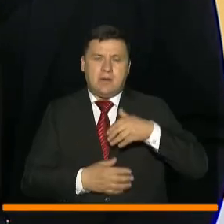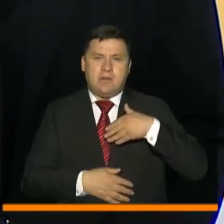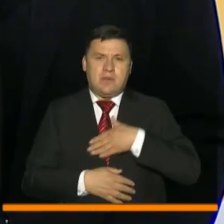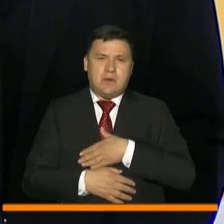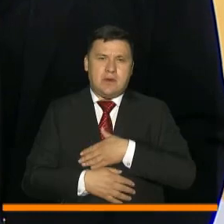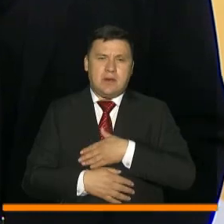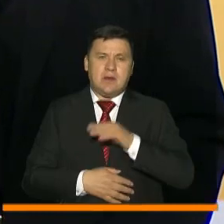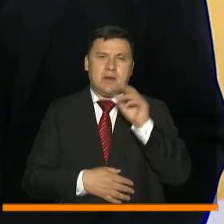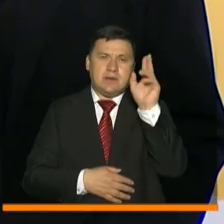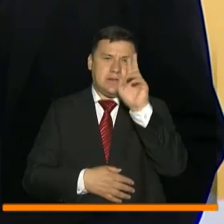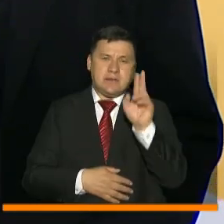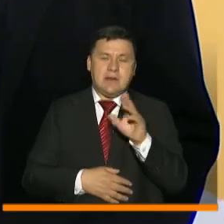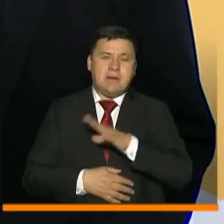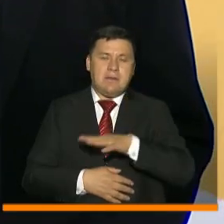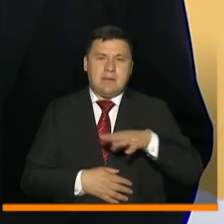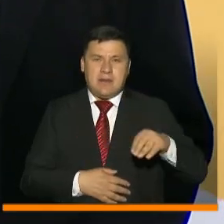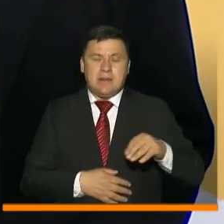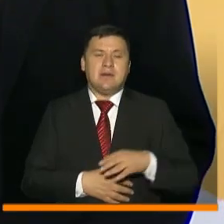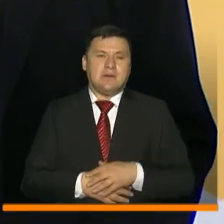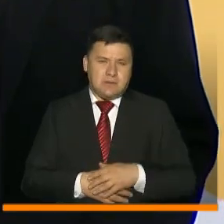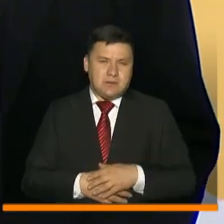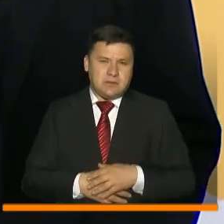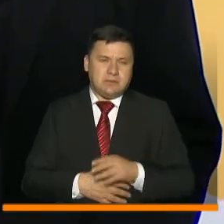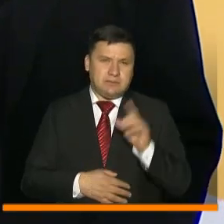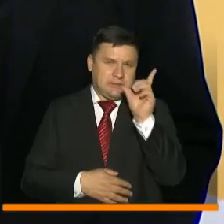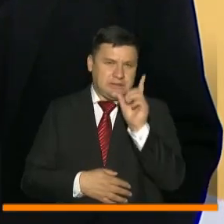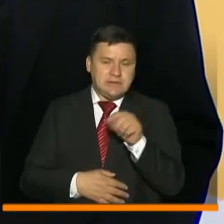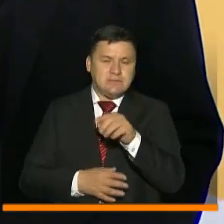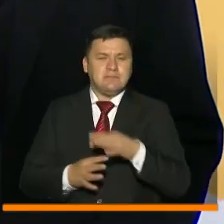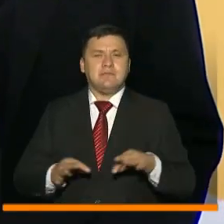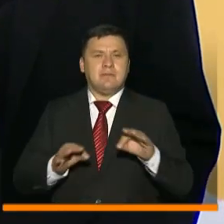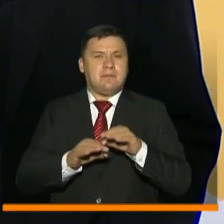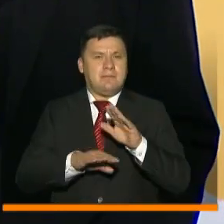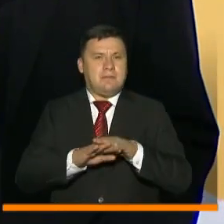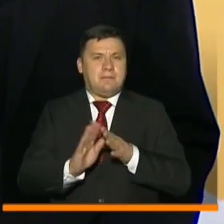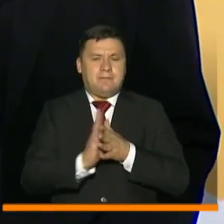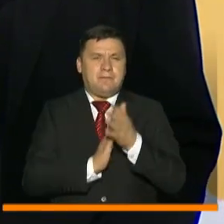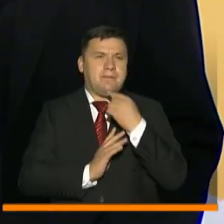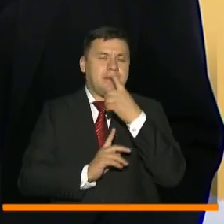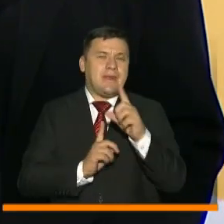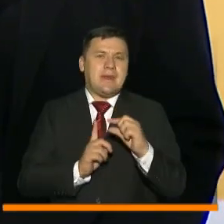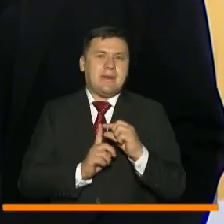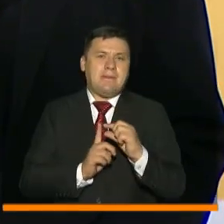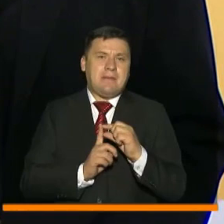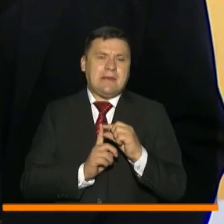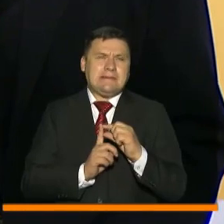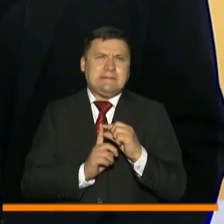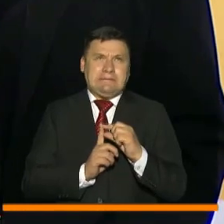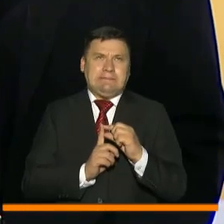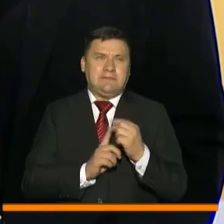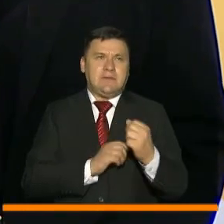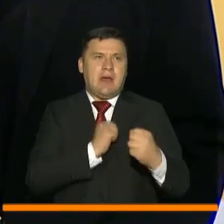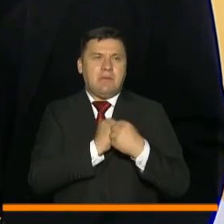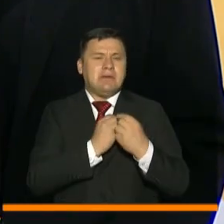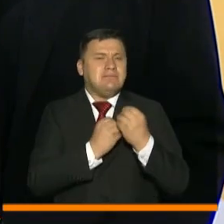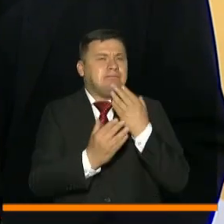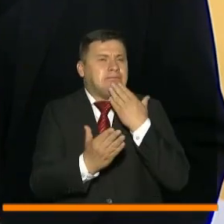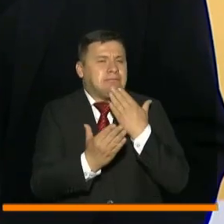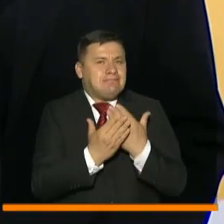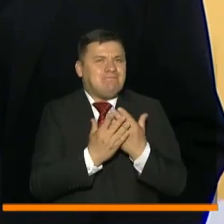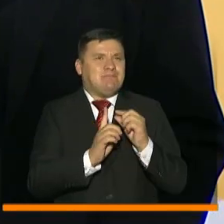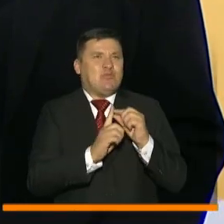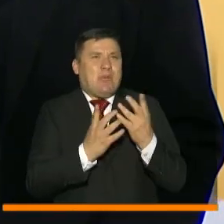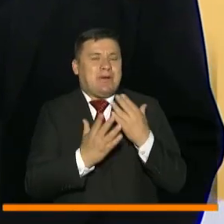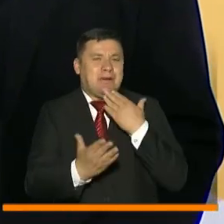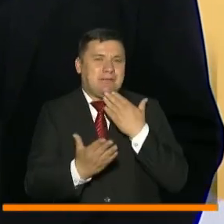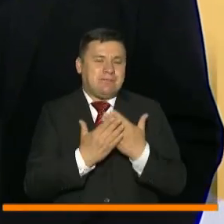Cesar y Magdalena. Y déjeme decirlo una vez más, porque no hay palabras para agradecerle a la Fuerza Aérea,